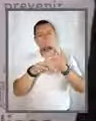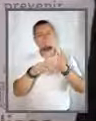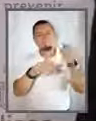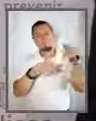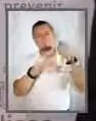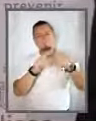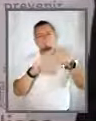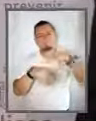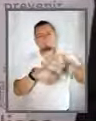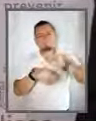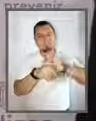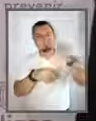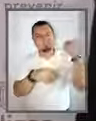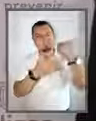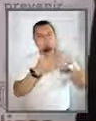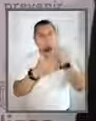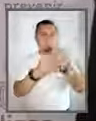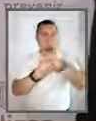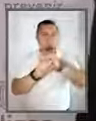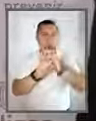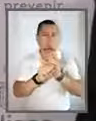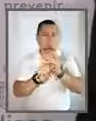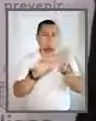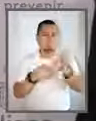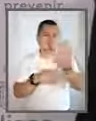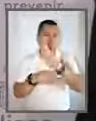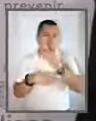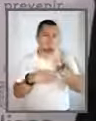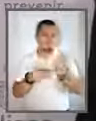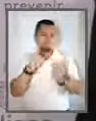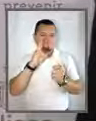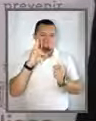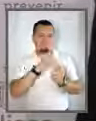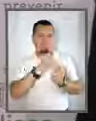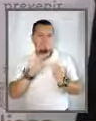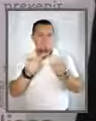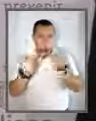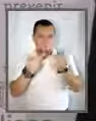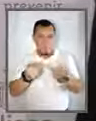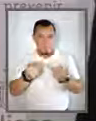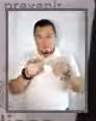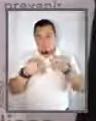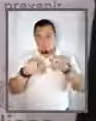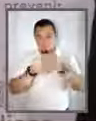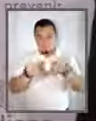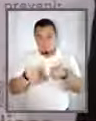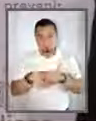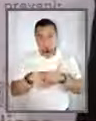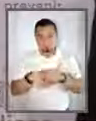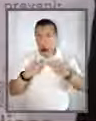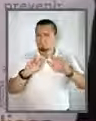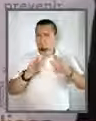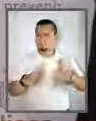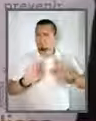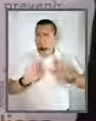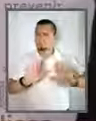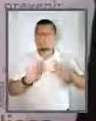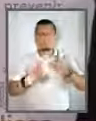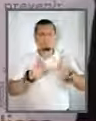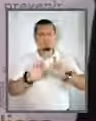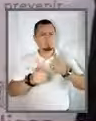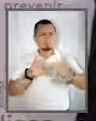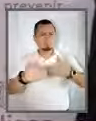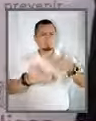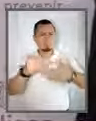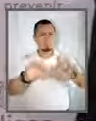cuenta. Y también no solamente eso, sino que se han llevado a cabo ya de manera permanente una